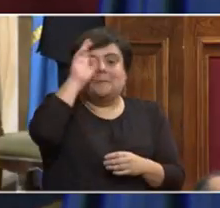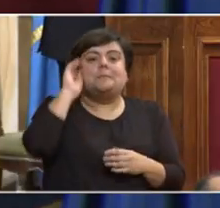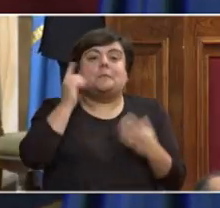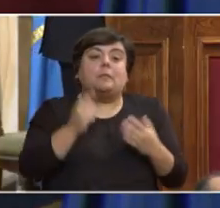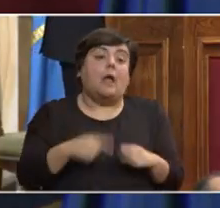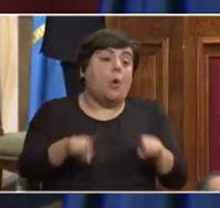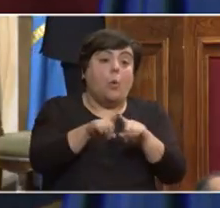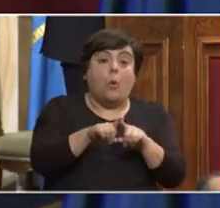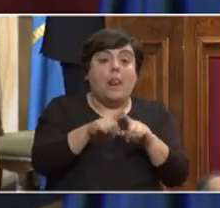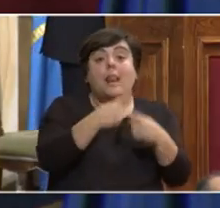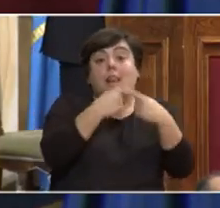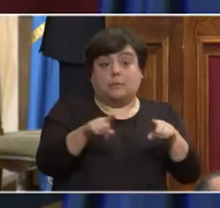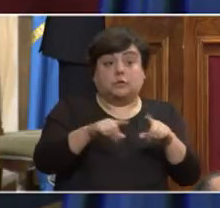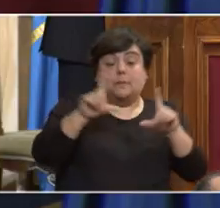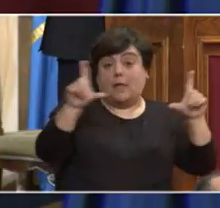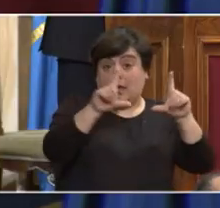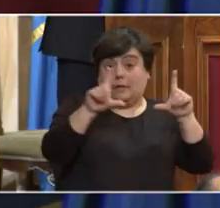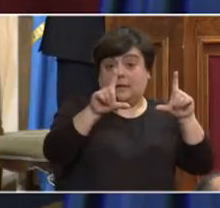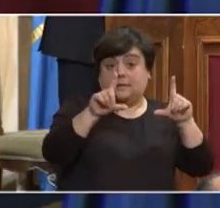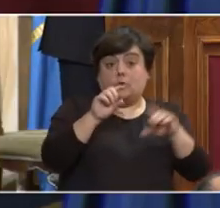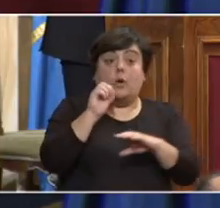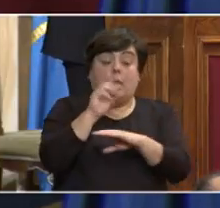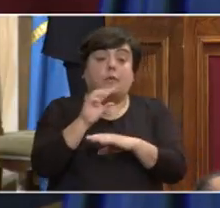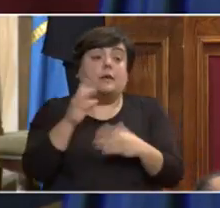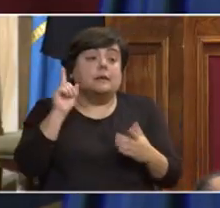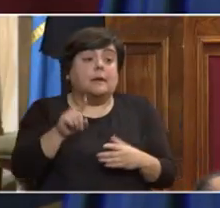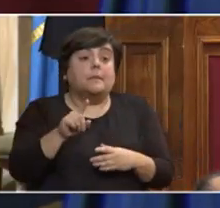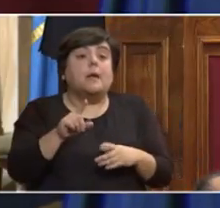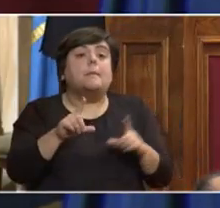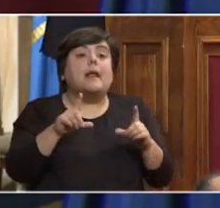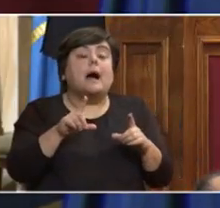Igualmente, la música para cine y televisión. Se recuerda su música para la serie